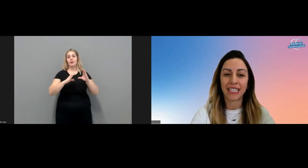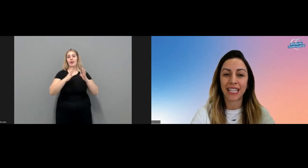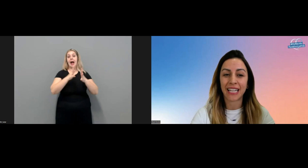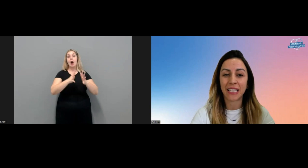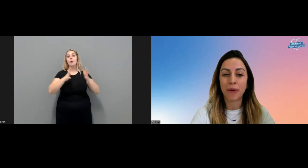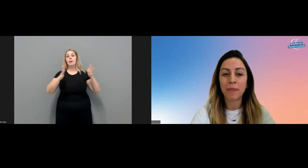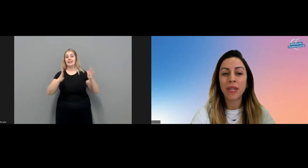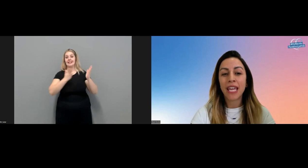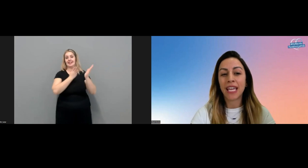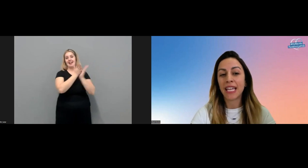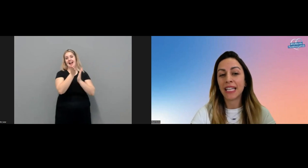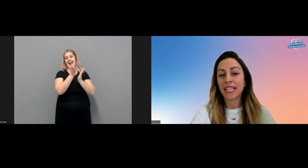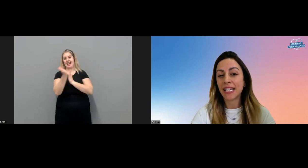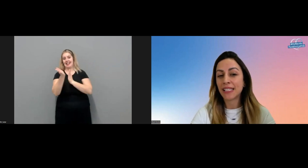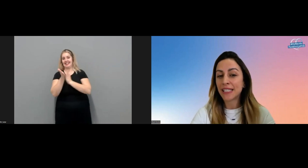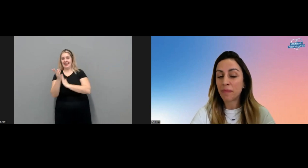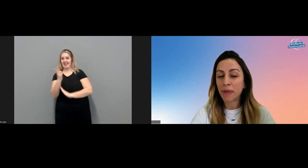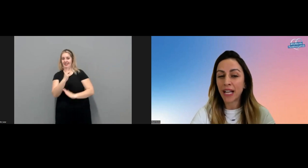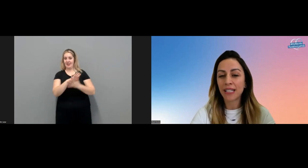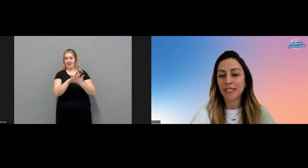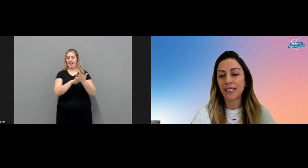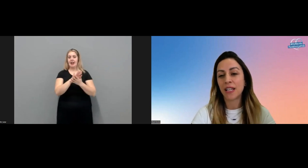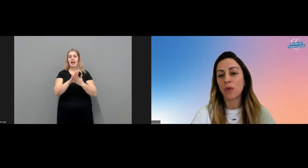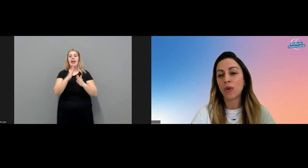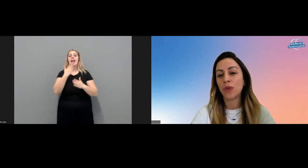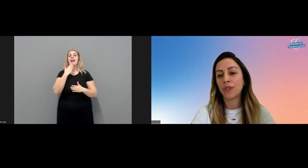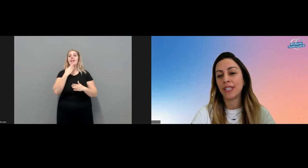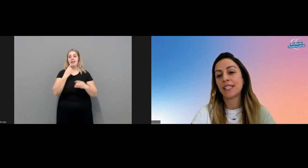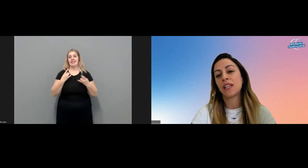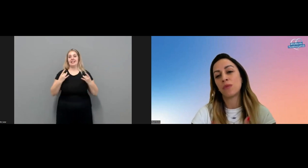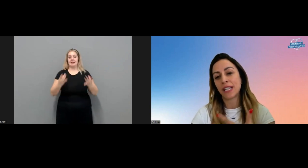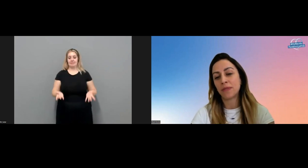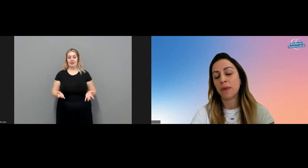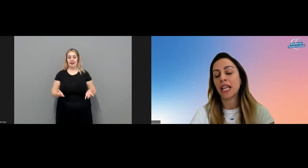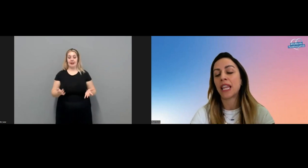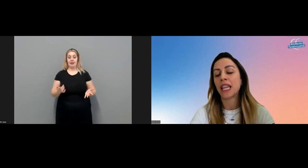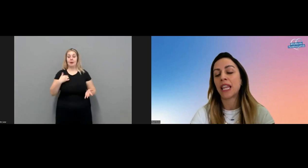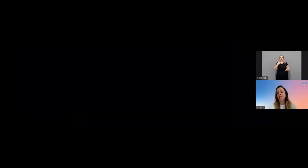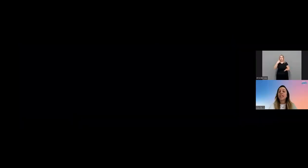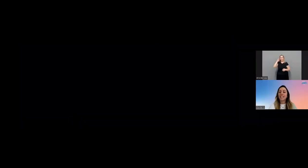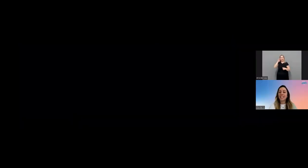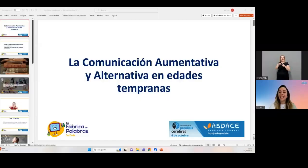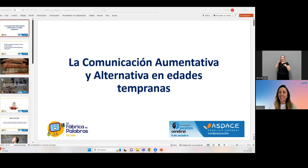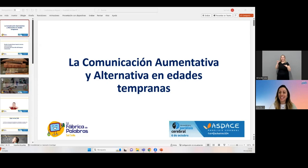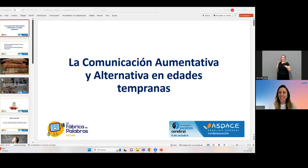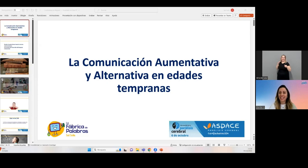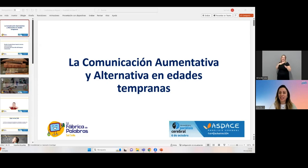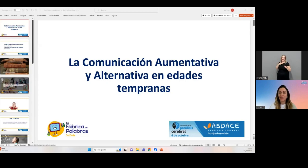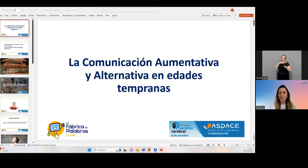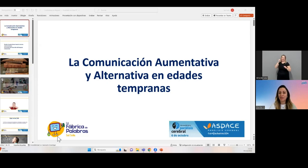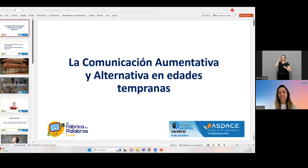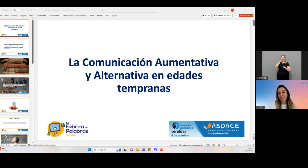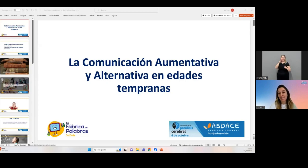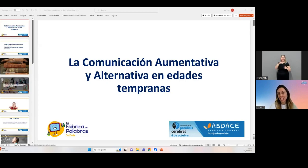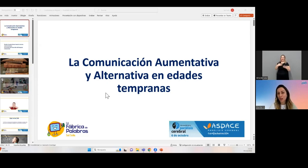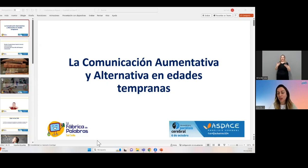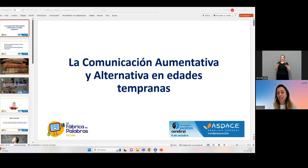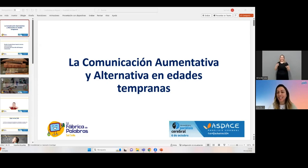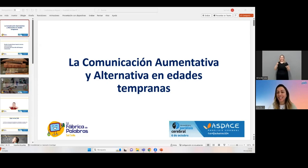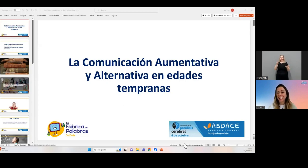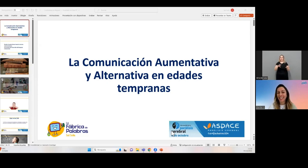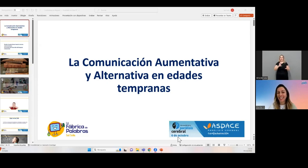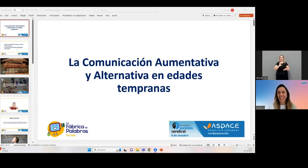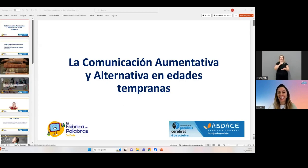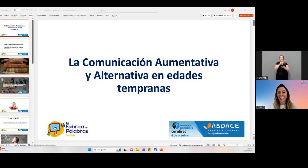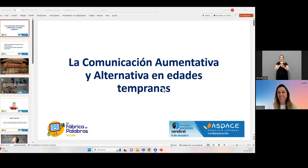y alternativa en edades tempranas, desde luego desde nuestra experiencia y desde el centro